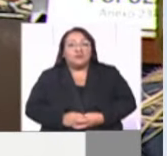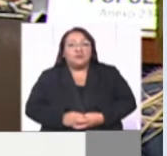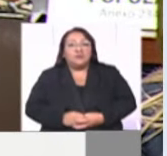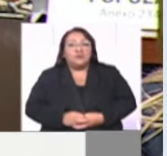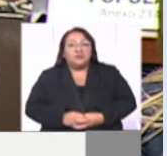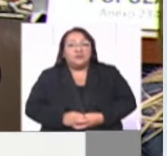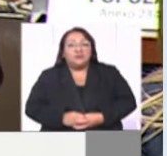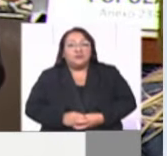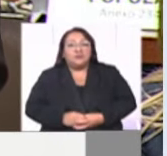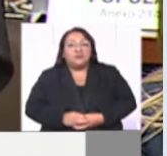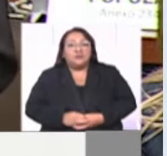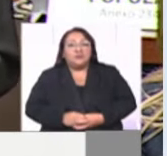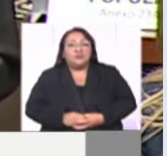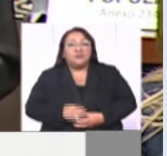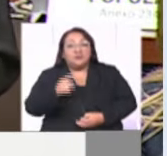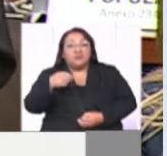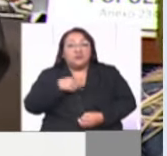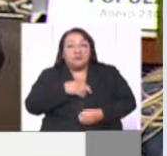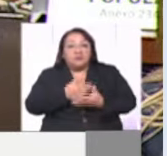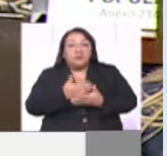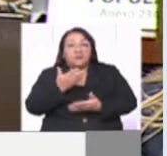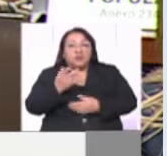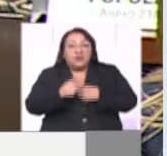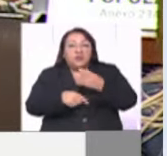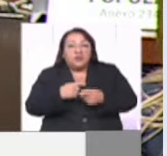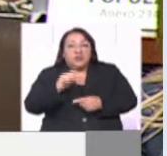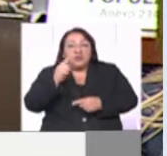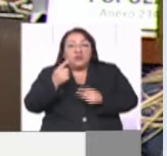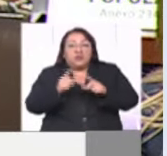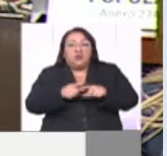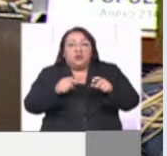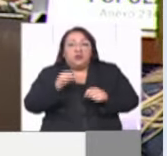lo sustentamos en lo siguiente. En primer